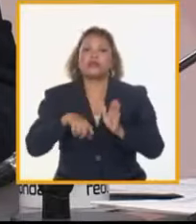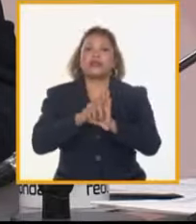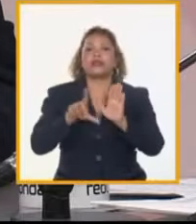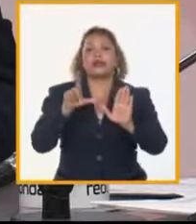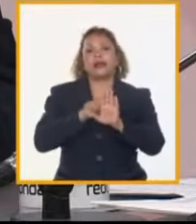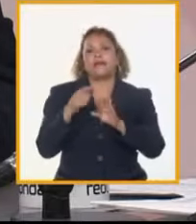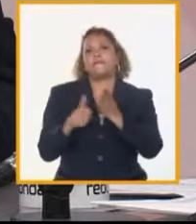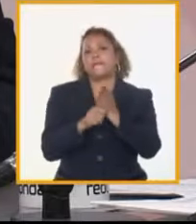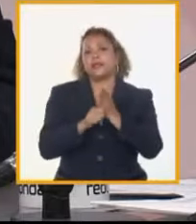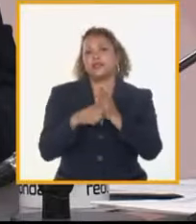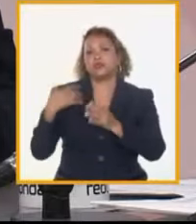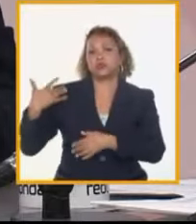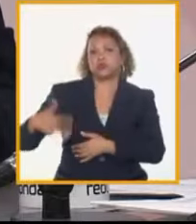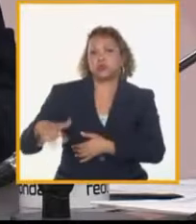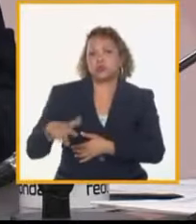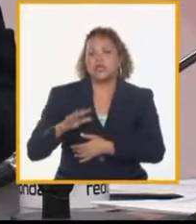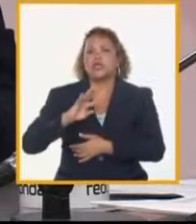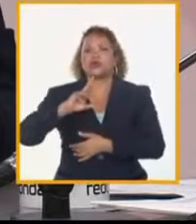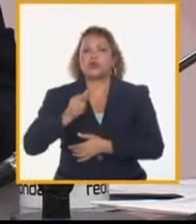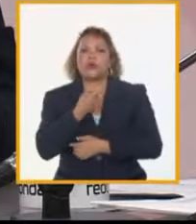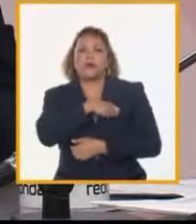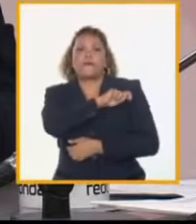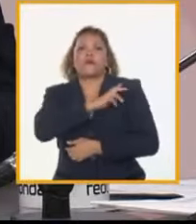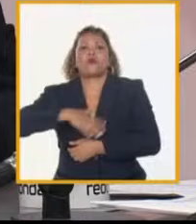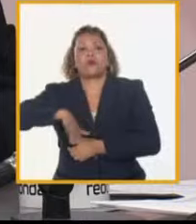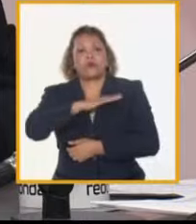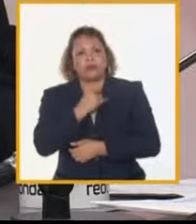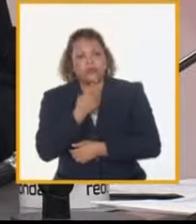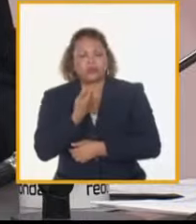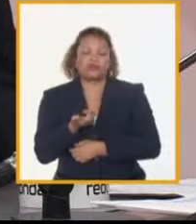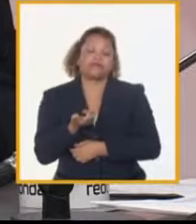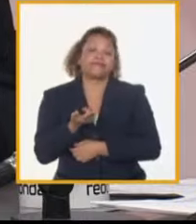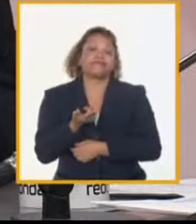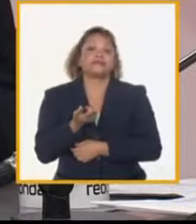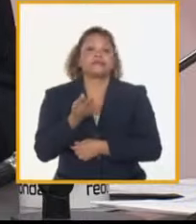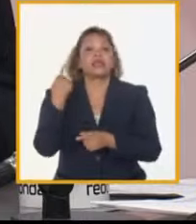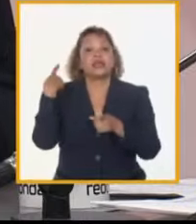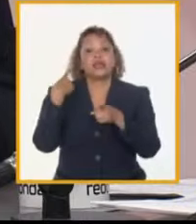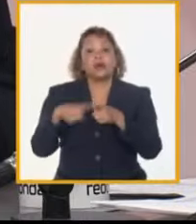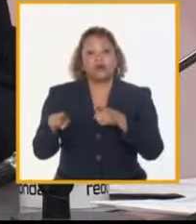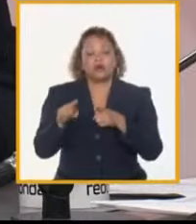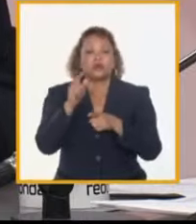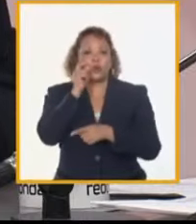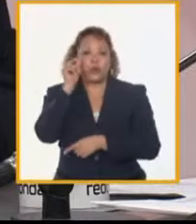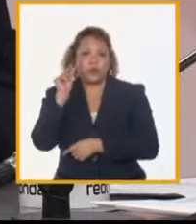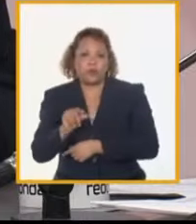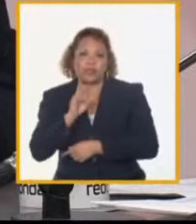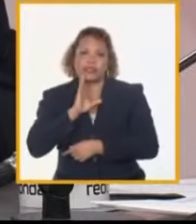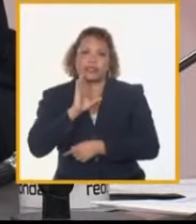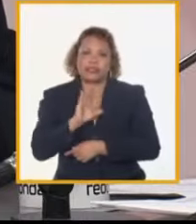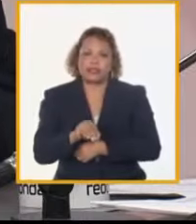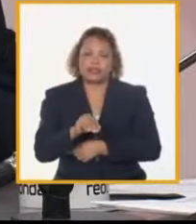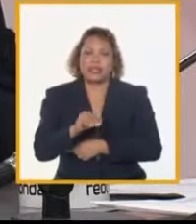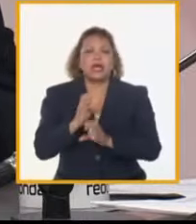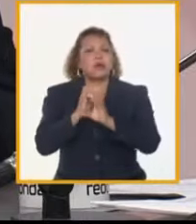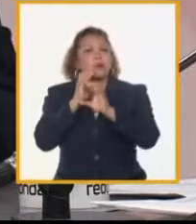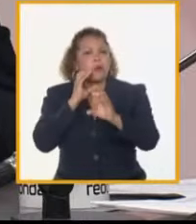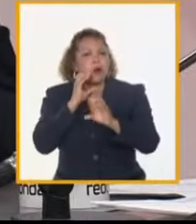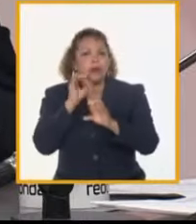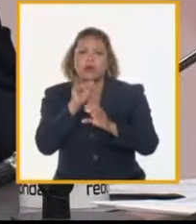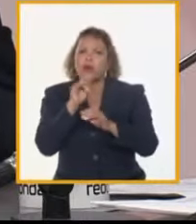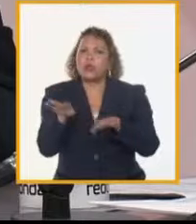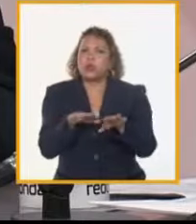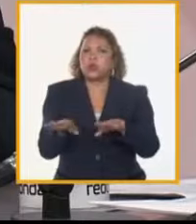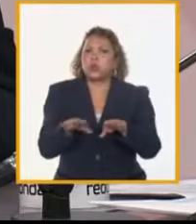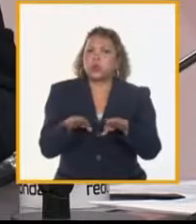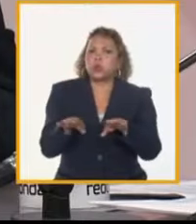abusivos y estafa a la población que cae en sus redes. Mientras Francisco señala, las guaguas siguen saliendo vacías de la